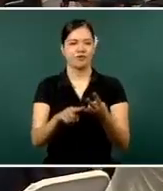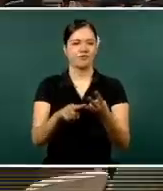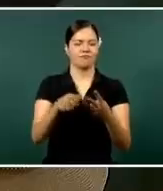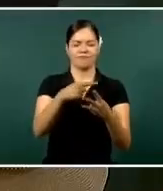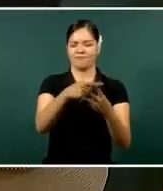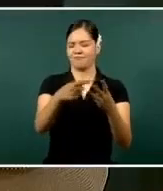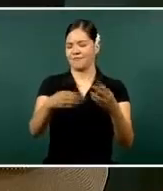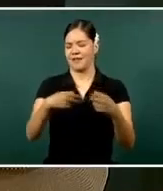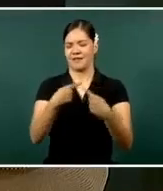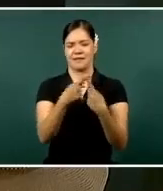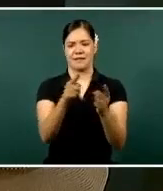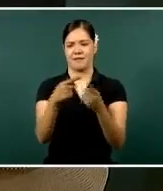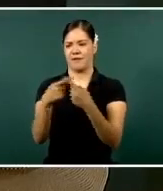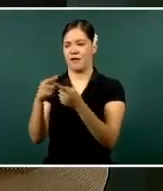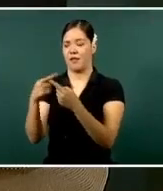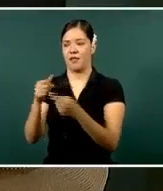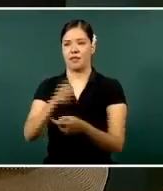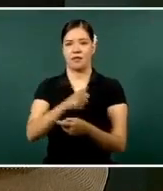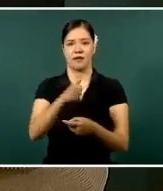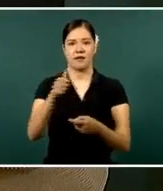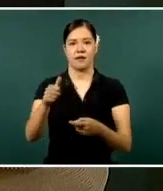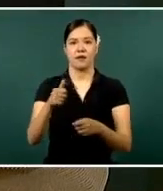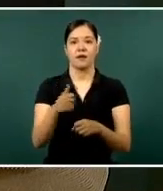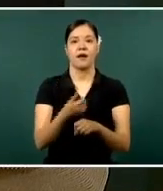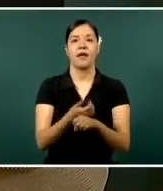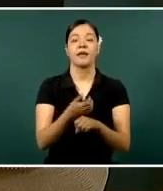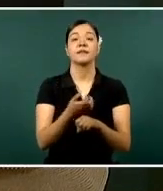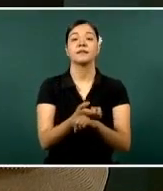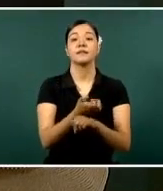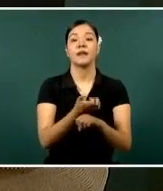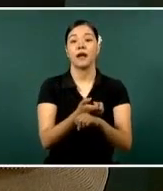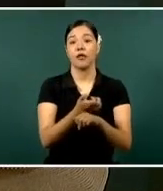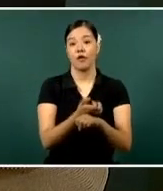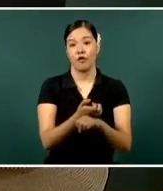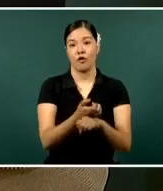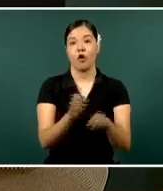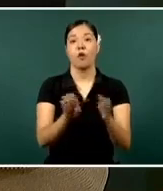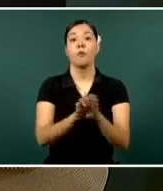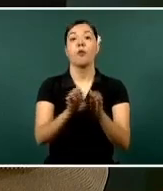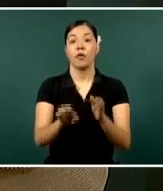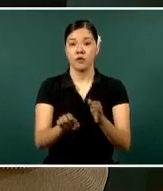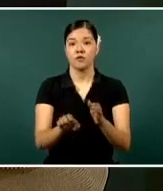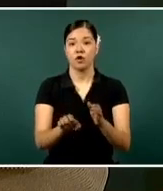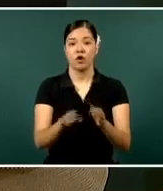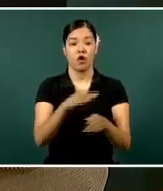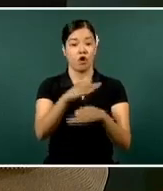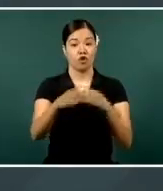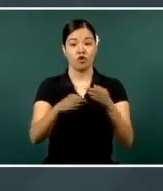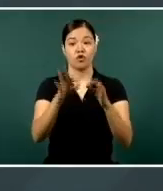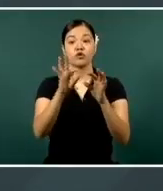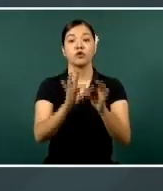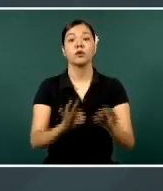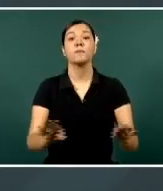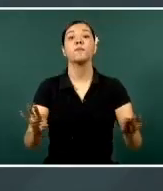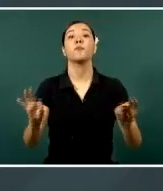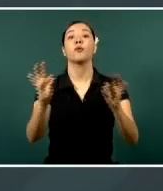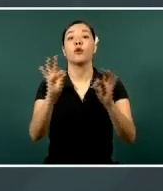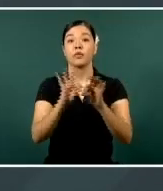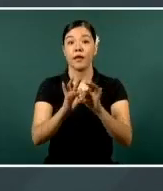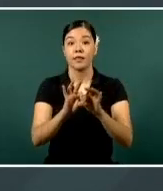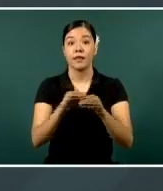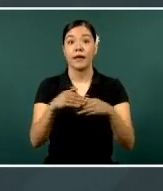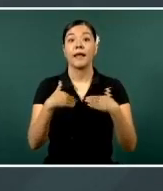nuestras comunidades. De modo que se considera de especial importancia el reconocimiento de la